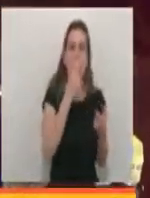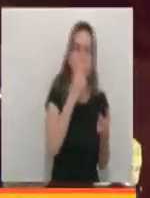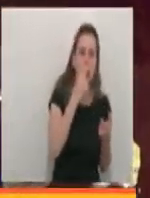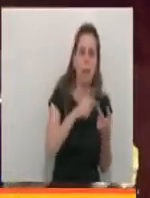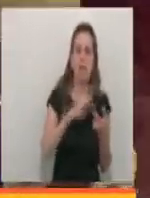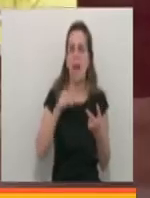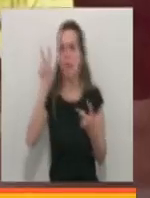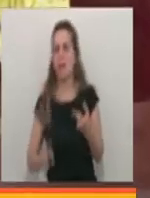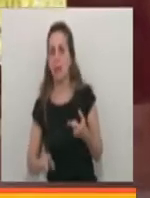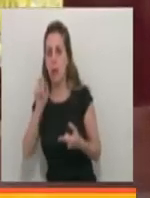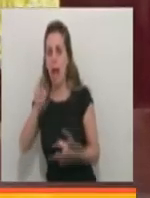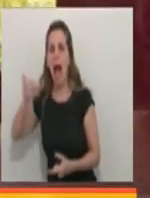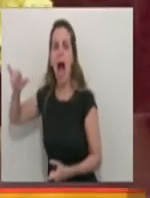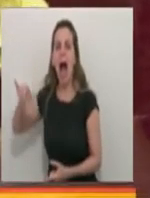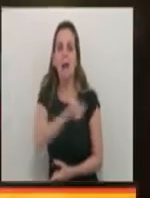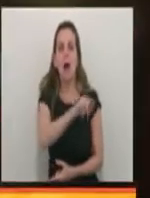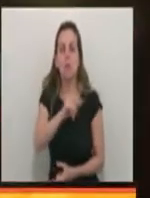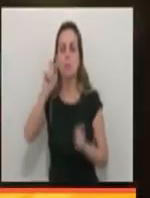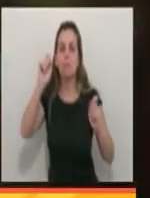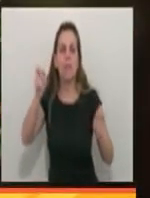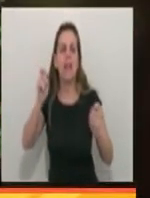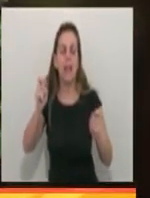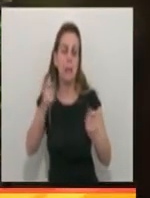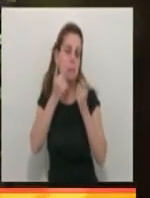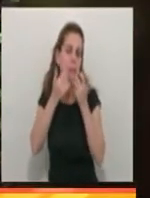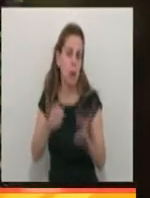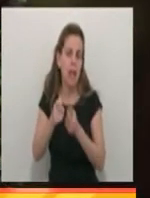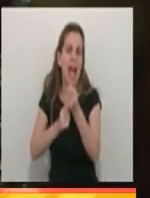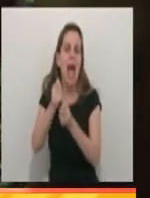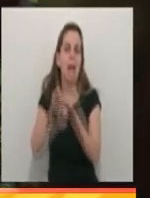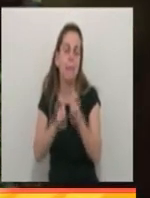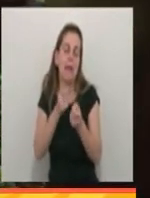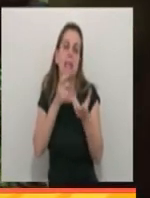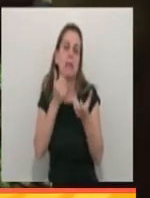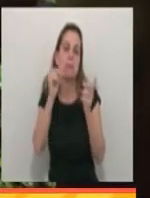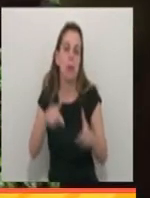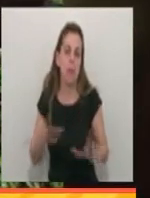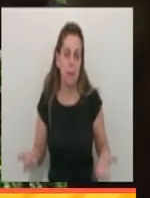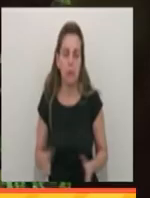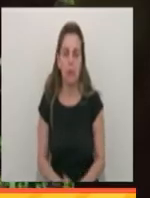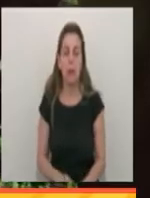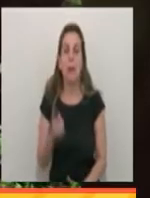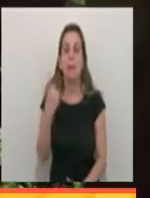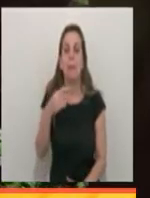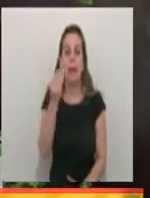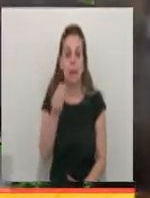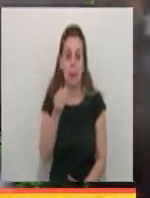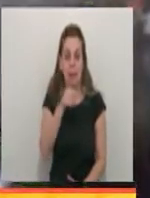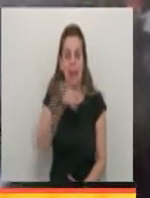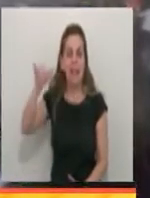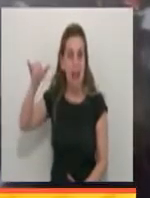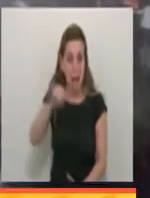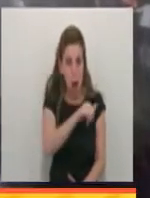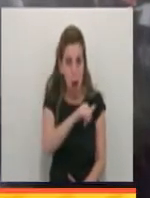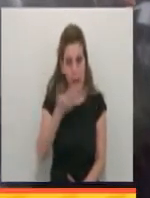No cambia mucho. Mirá, el tema es el siguiente. Este avión es un cuatrirreactor, es un tipo mini